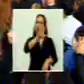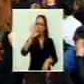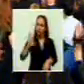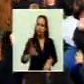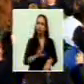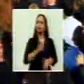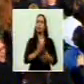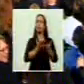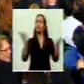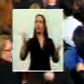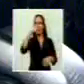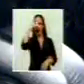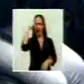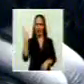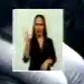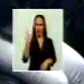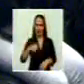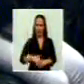nacionales.